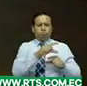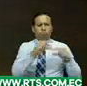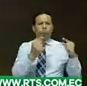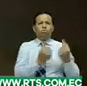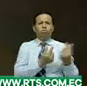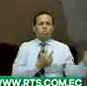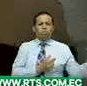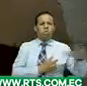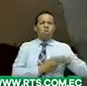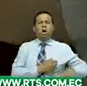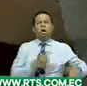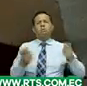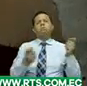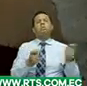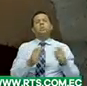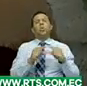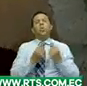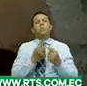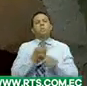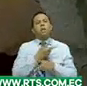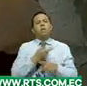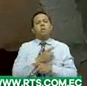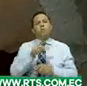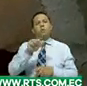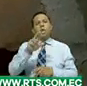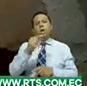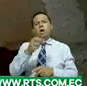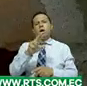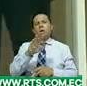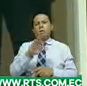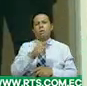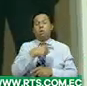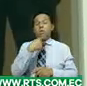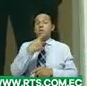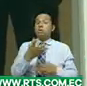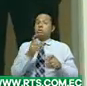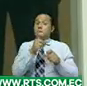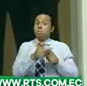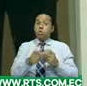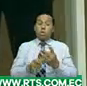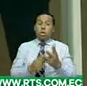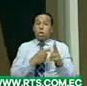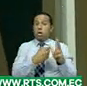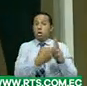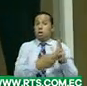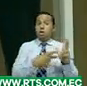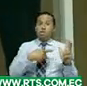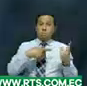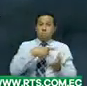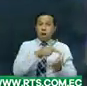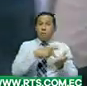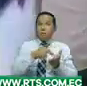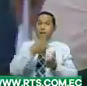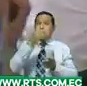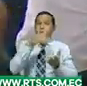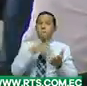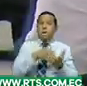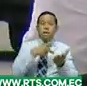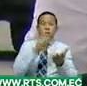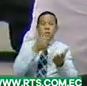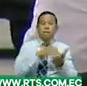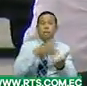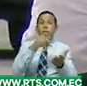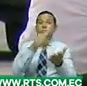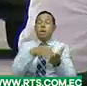Lagartos. Aparentemente los asesinos habrían recibido $10,000 cada uno para ejecutar el crimen, ocurrido el pasado 27 de